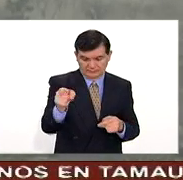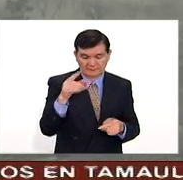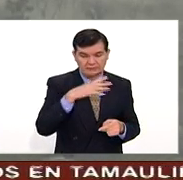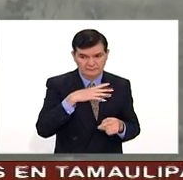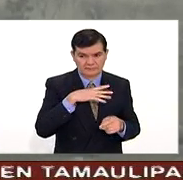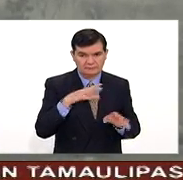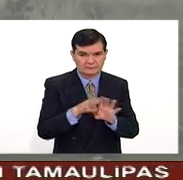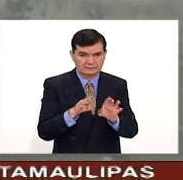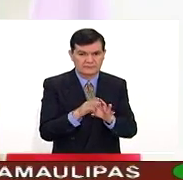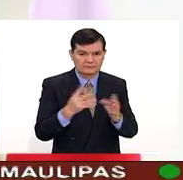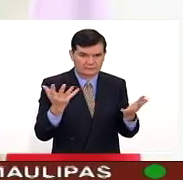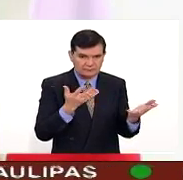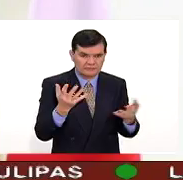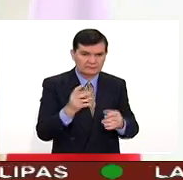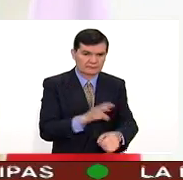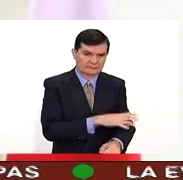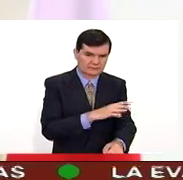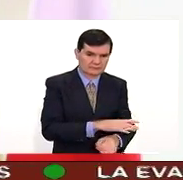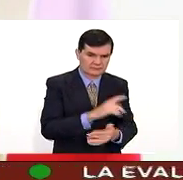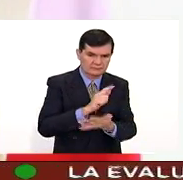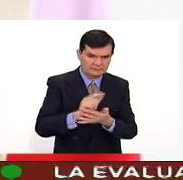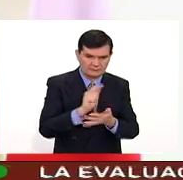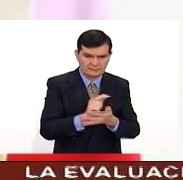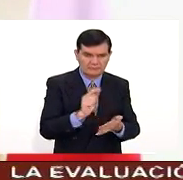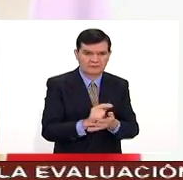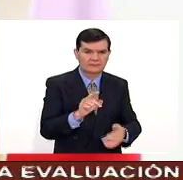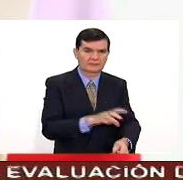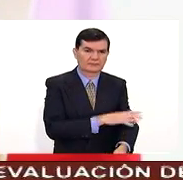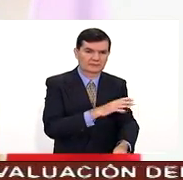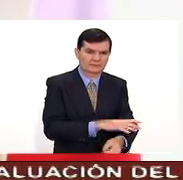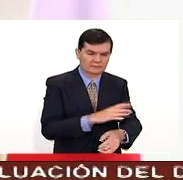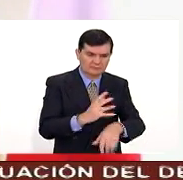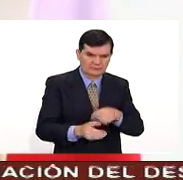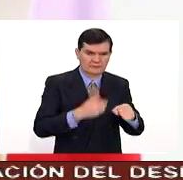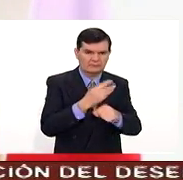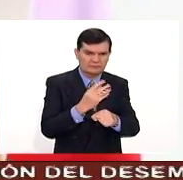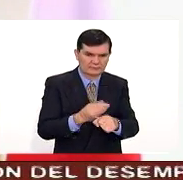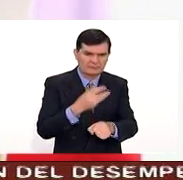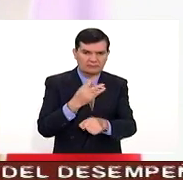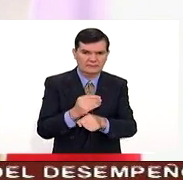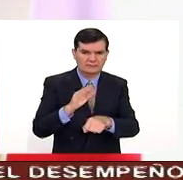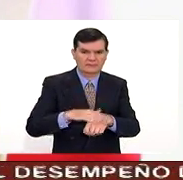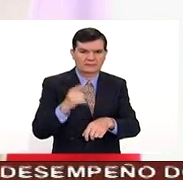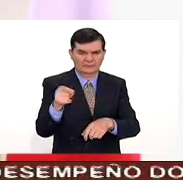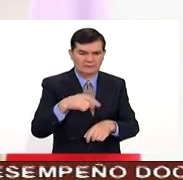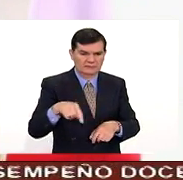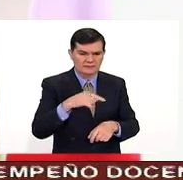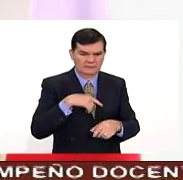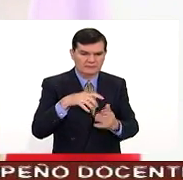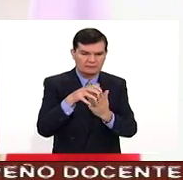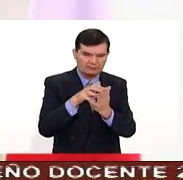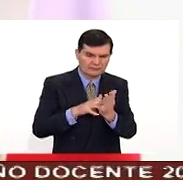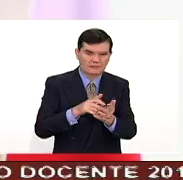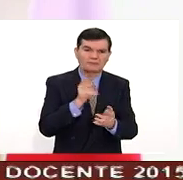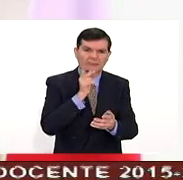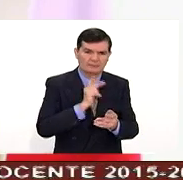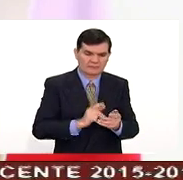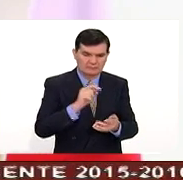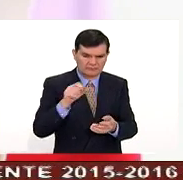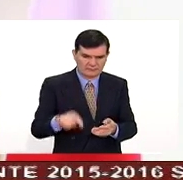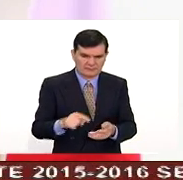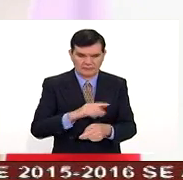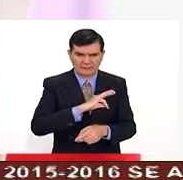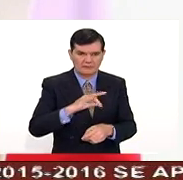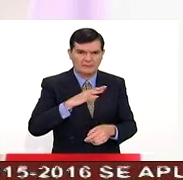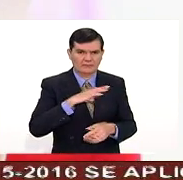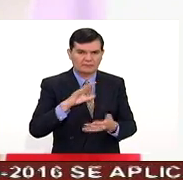están transitando ya a energías limpias, a energías renovables, lo están haciendo en buena medida porque si ellos consumen menos petróleo a nivel local,